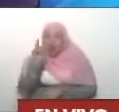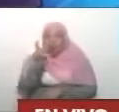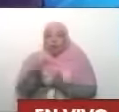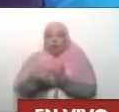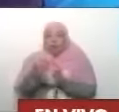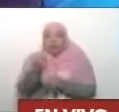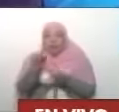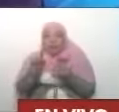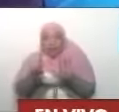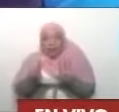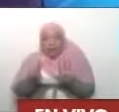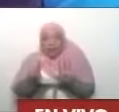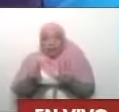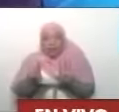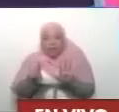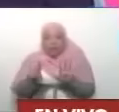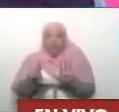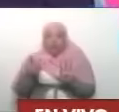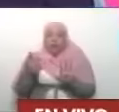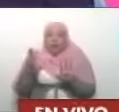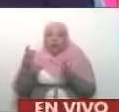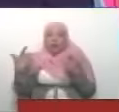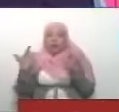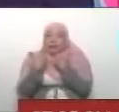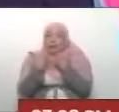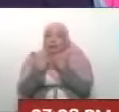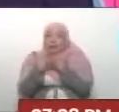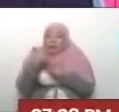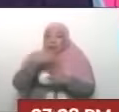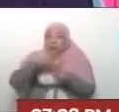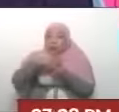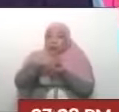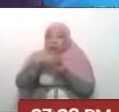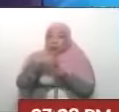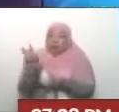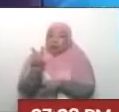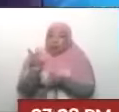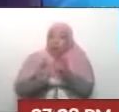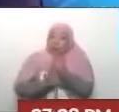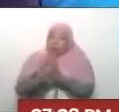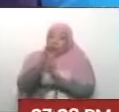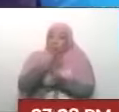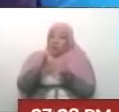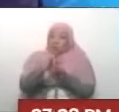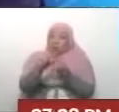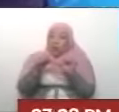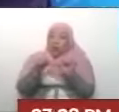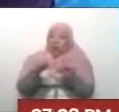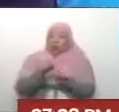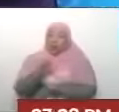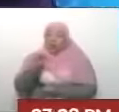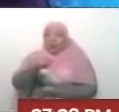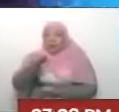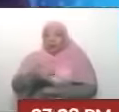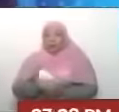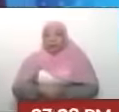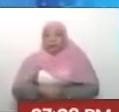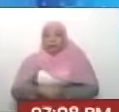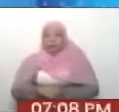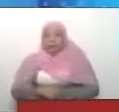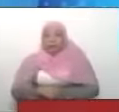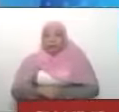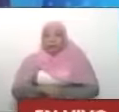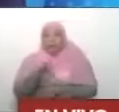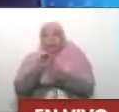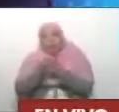avanzando. En el año 2016 estábamos en plena guerra en el país, pero la cultura iba para adelante. Nadie iba a parar la cultura. Eso era. Ah, mira, Carlos.